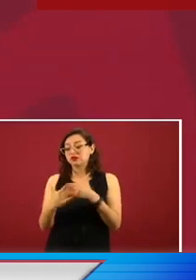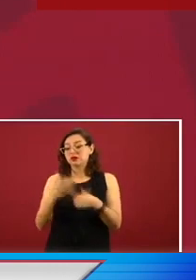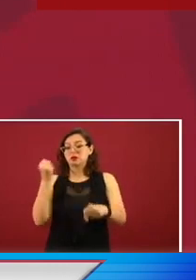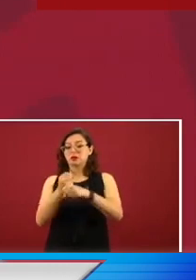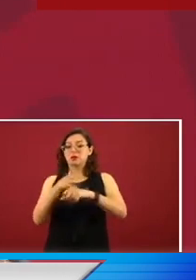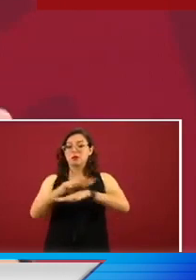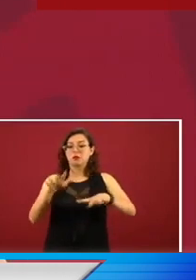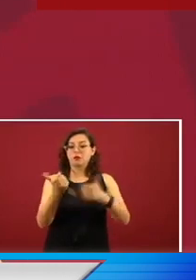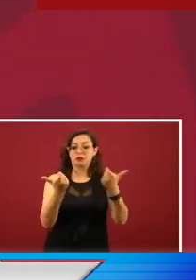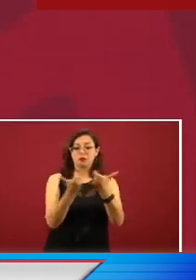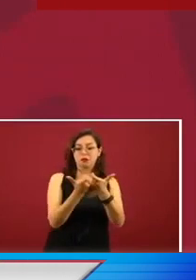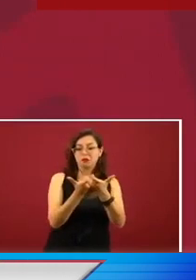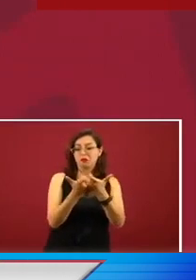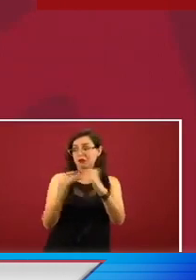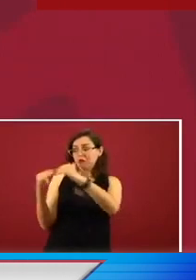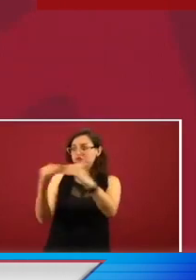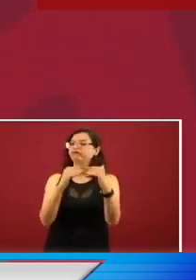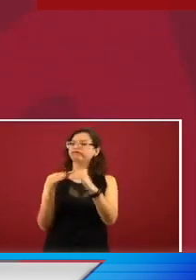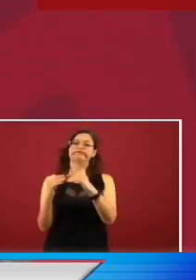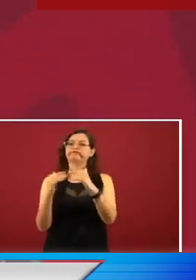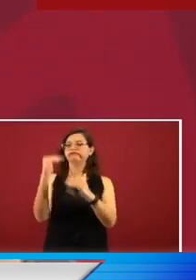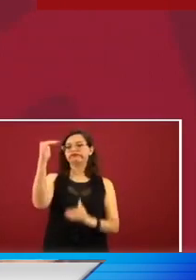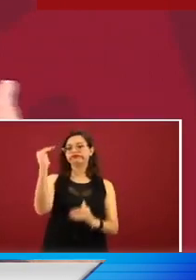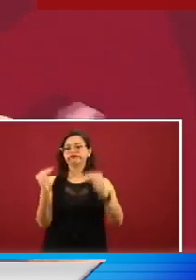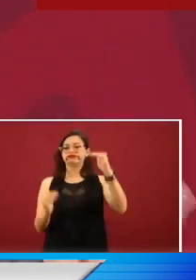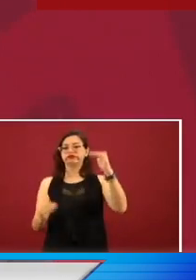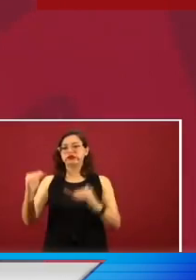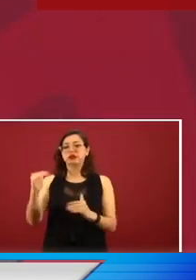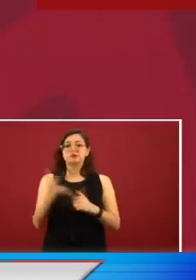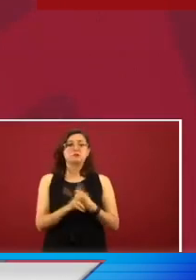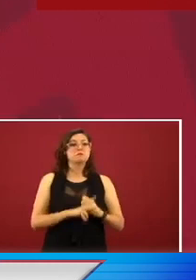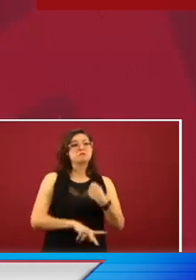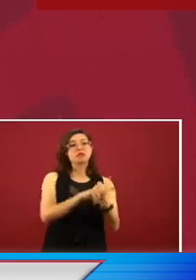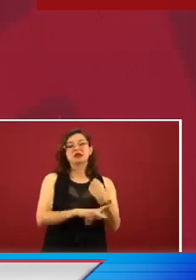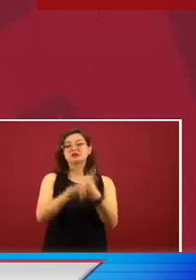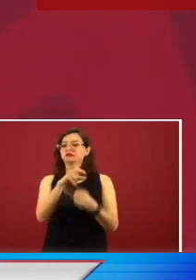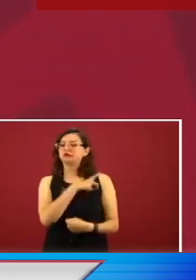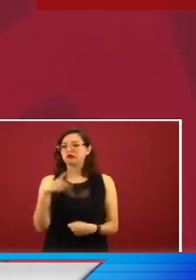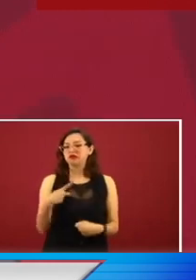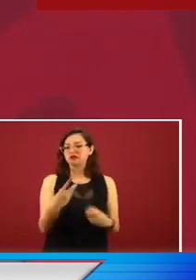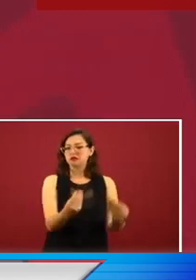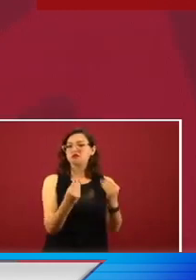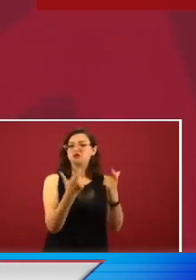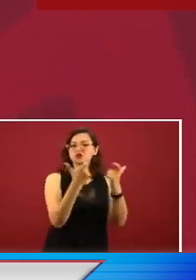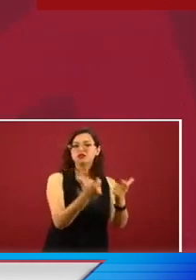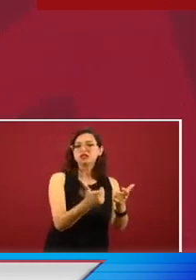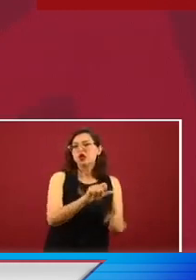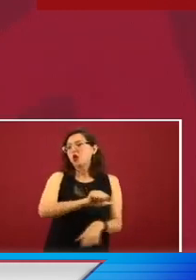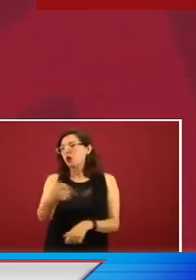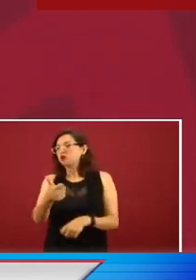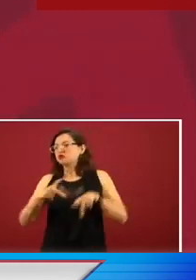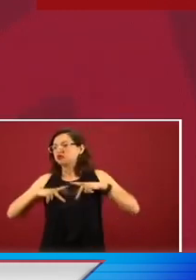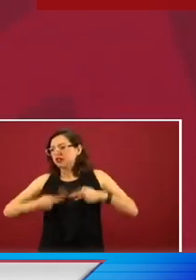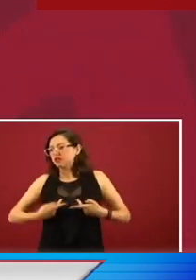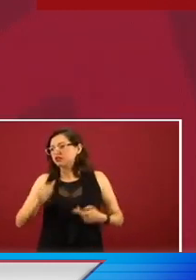que se tomarán para disminuir los efectos económicos. Sin duda, los más afectados serán los más pobres en todos los países. El presidente pidió ver